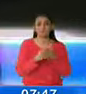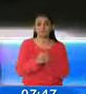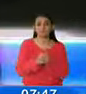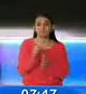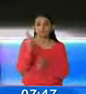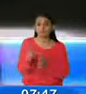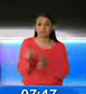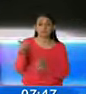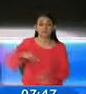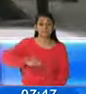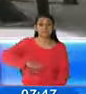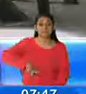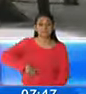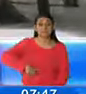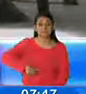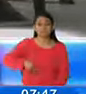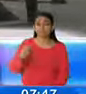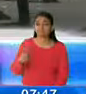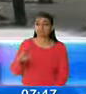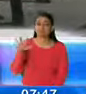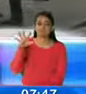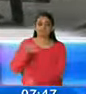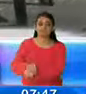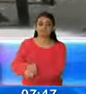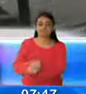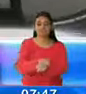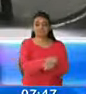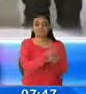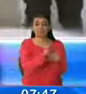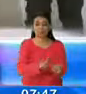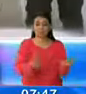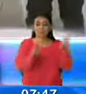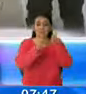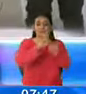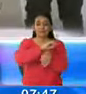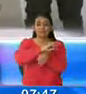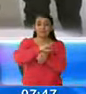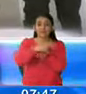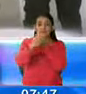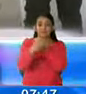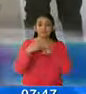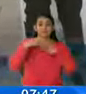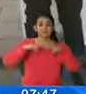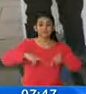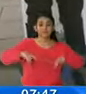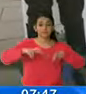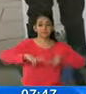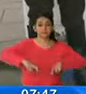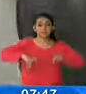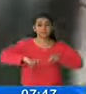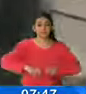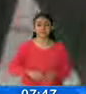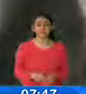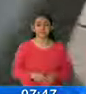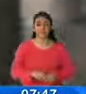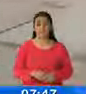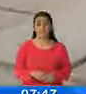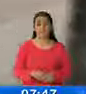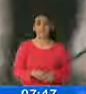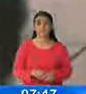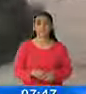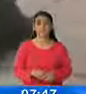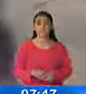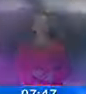los supuestos implicados fueron trasladados a la unidad de flagrancia para posteriores investigaciones, informó